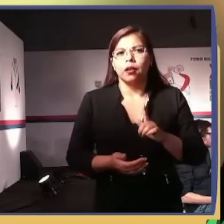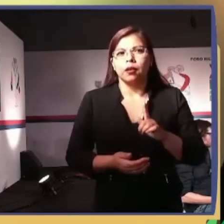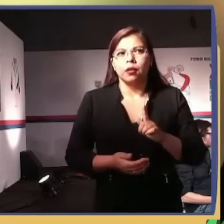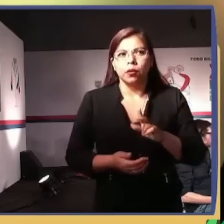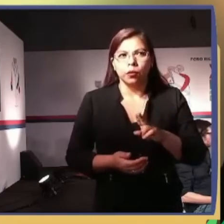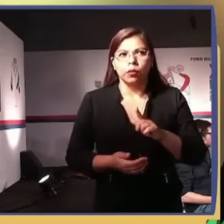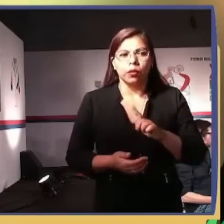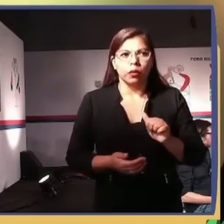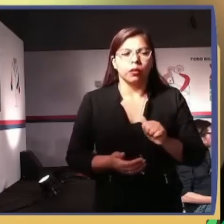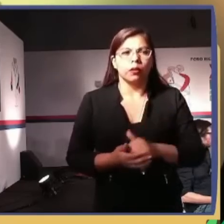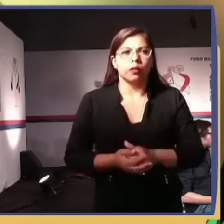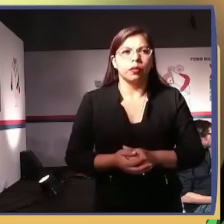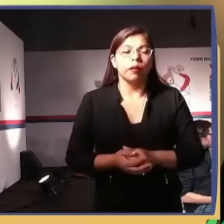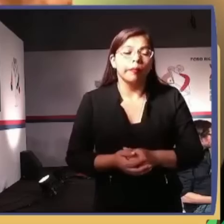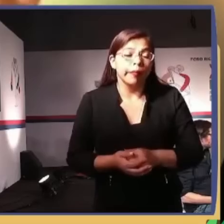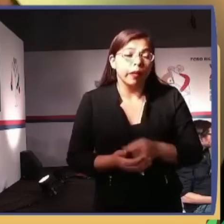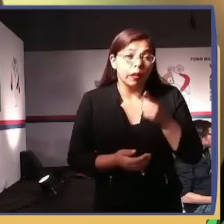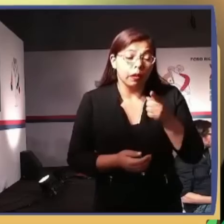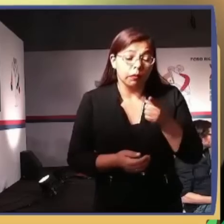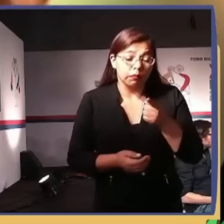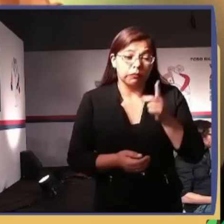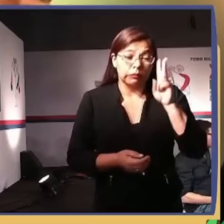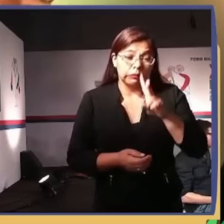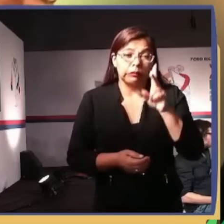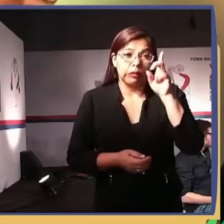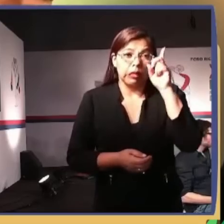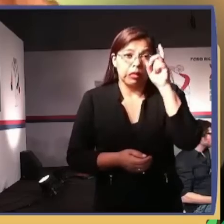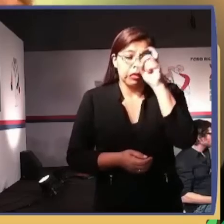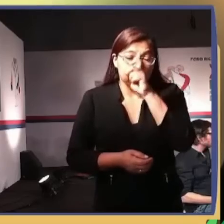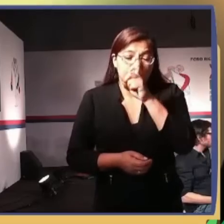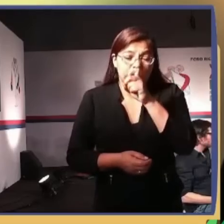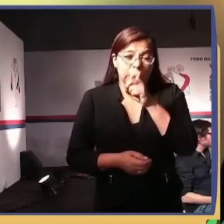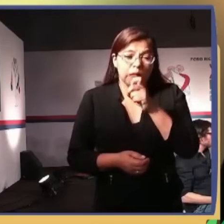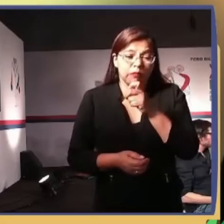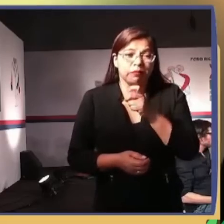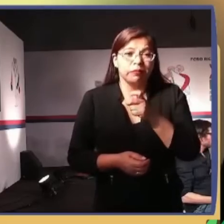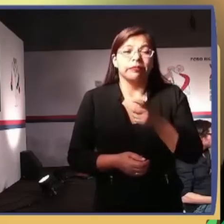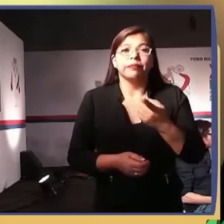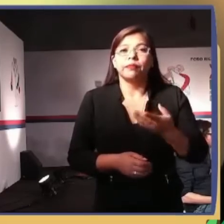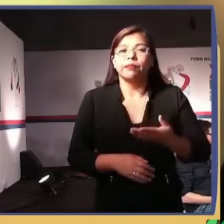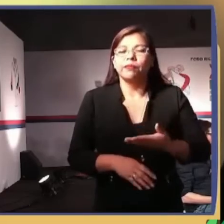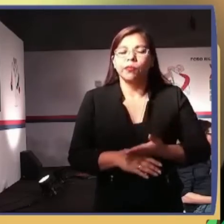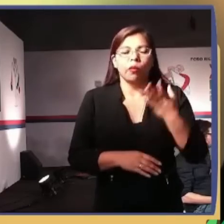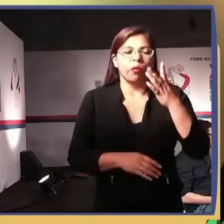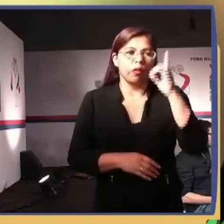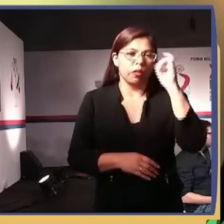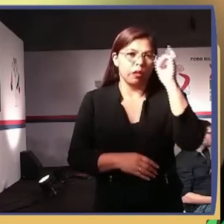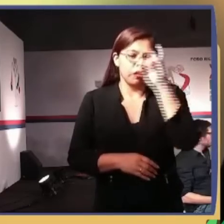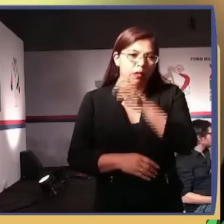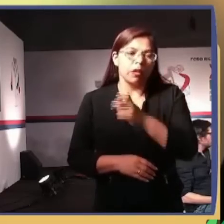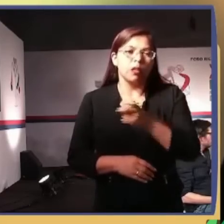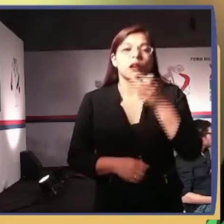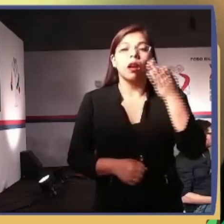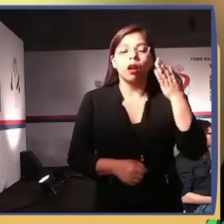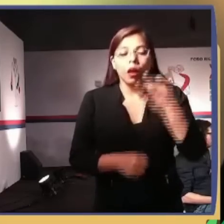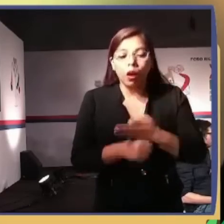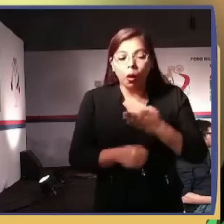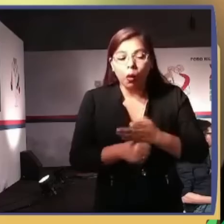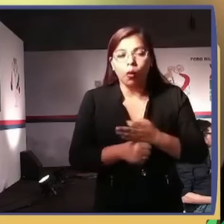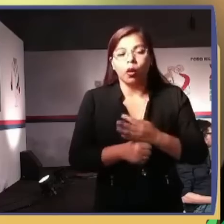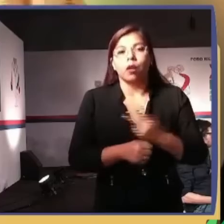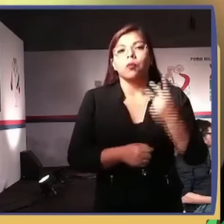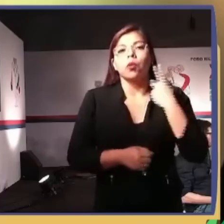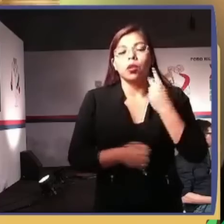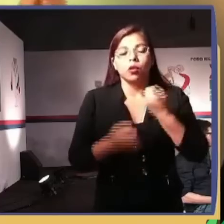un momento de extrema dificultad. Muy complicado es el momento político, social